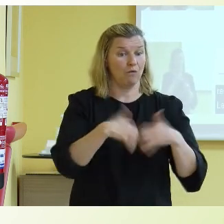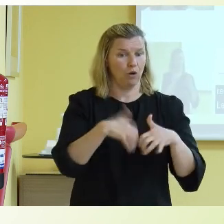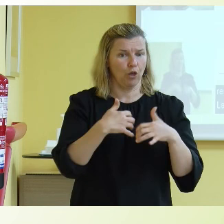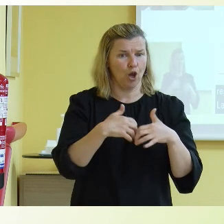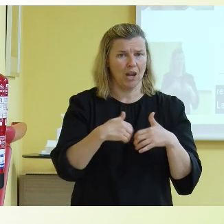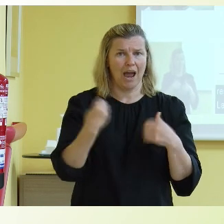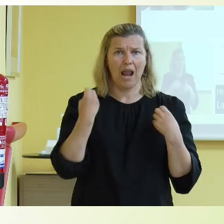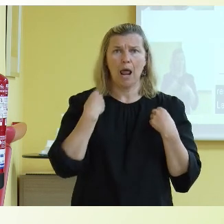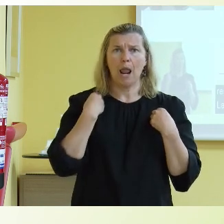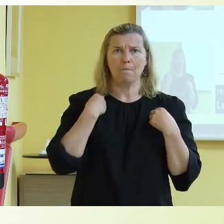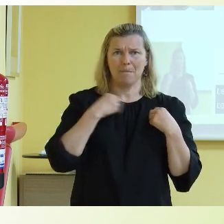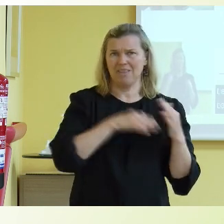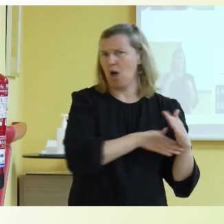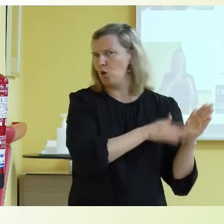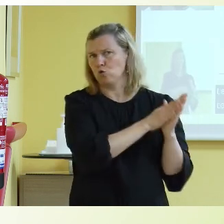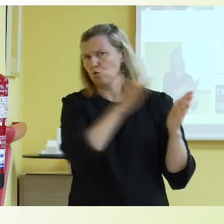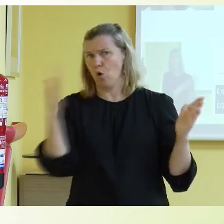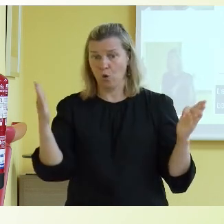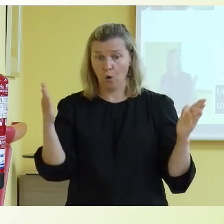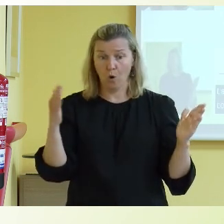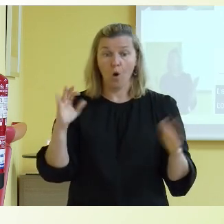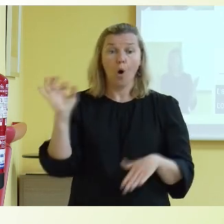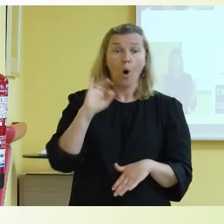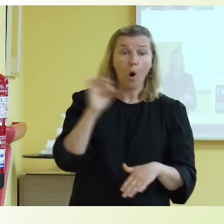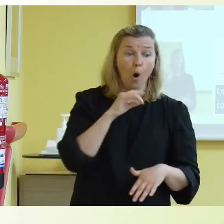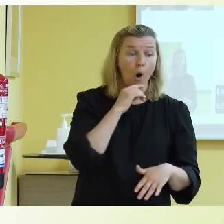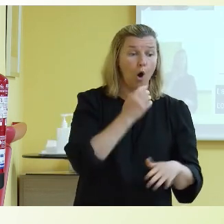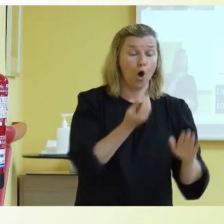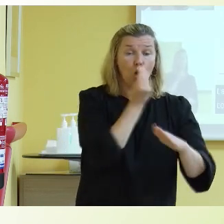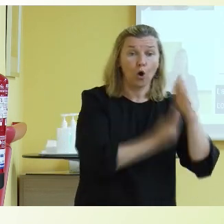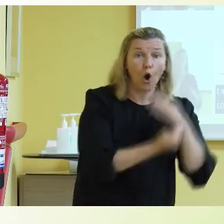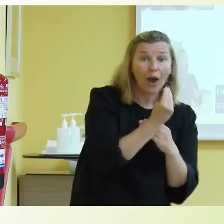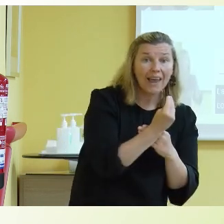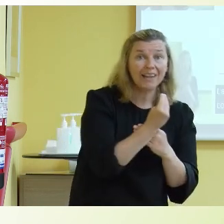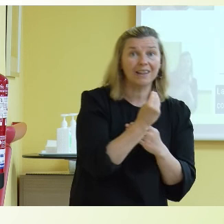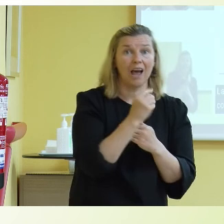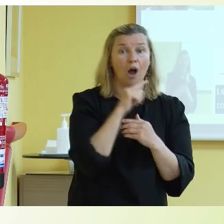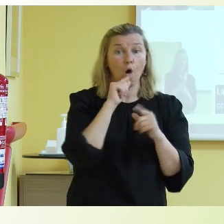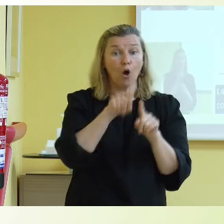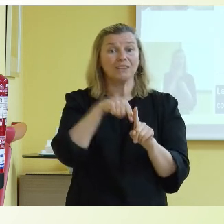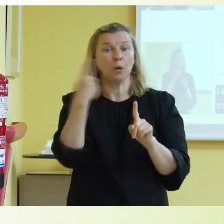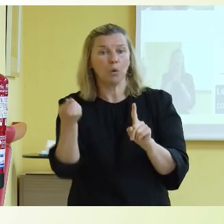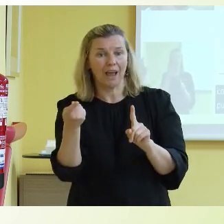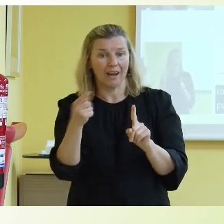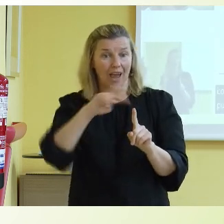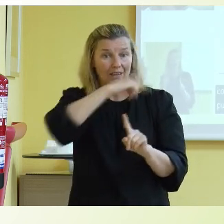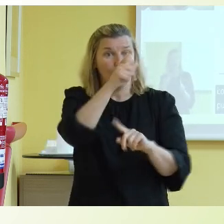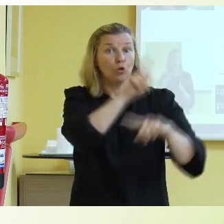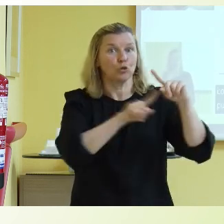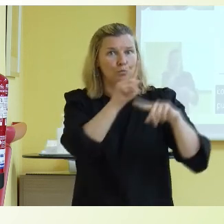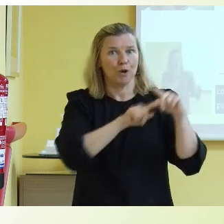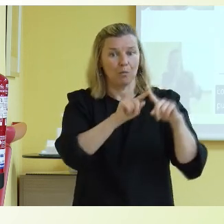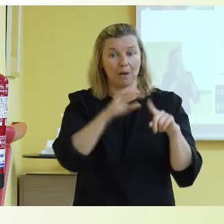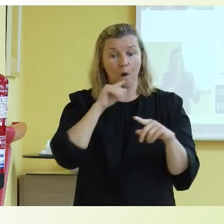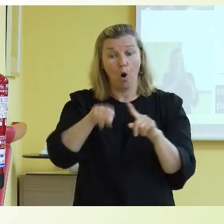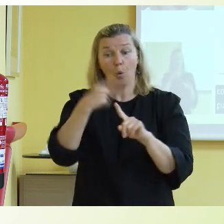de la vida del paciente, a su vez puede ser congénita o secundaria a la pérdida de una habilidad o participación, siendo consecuencia